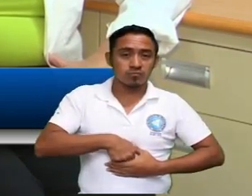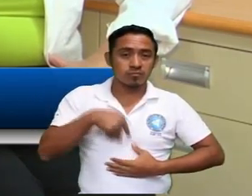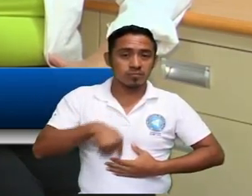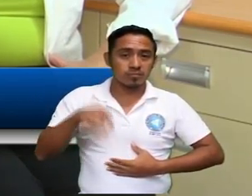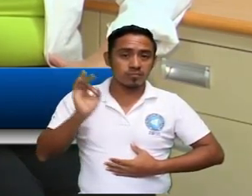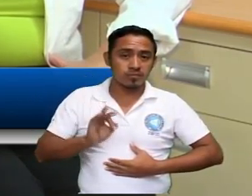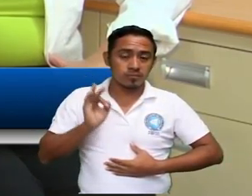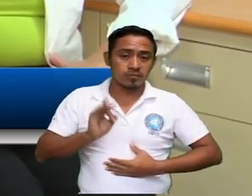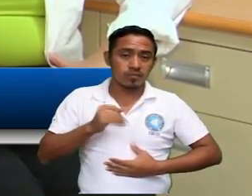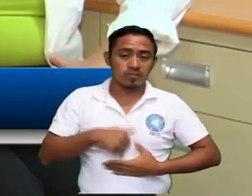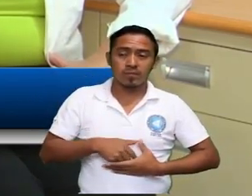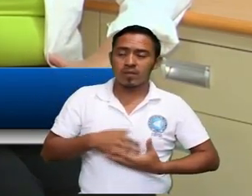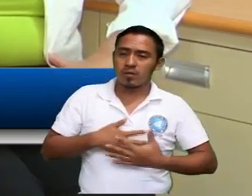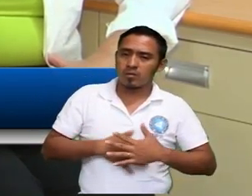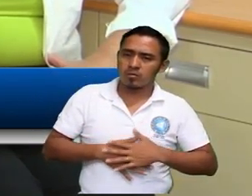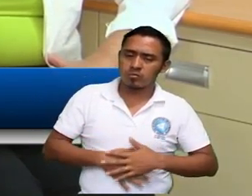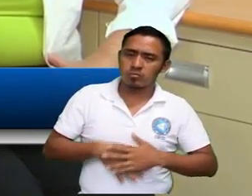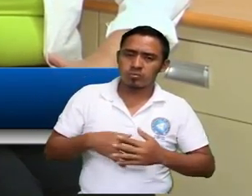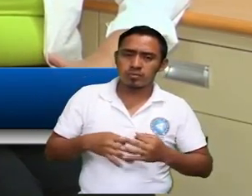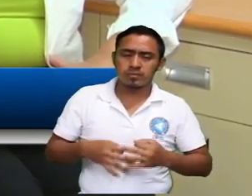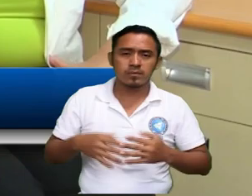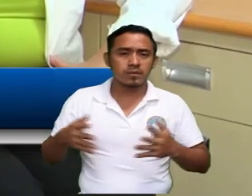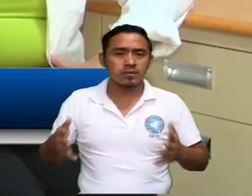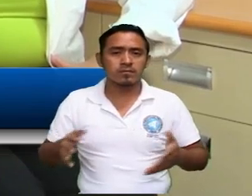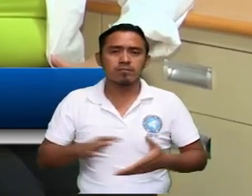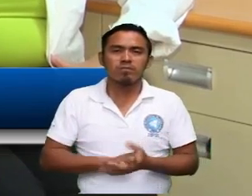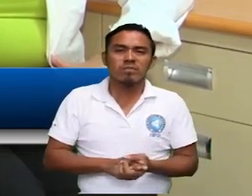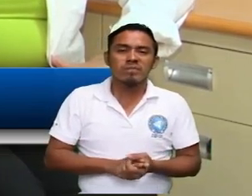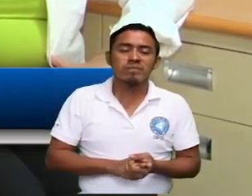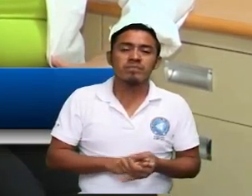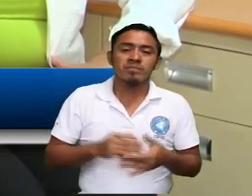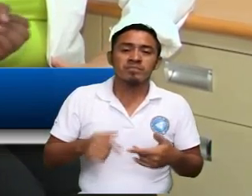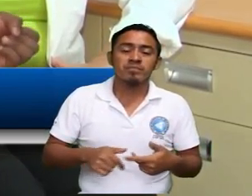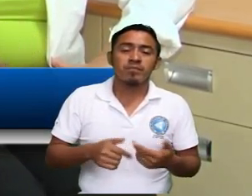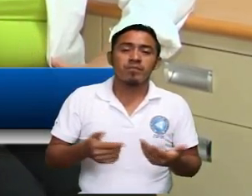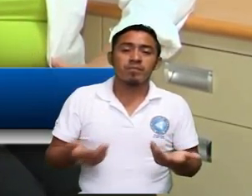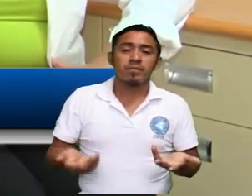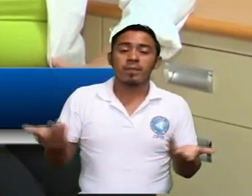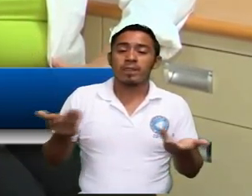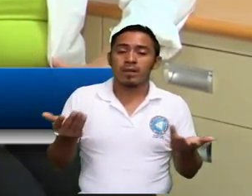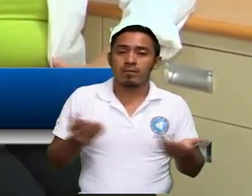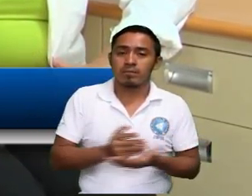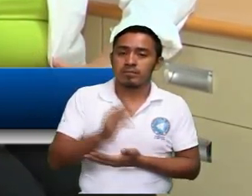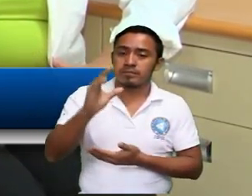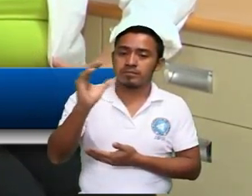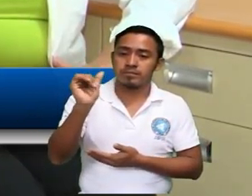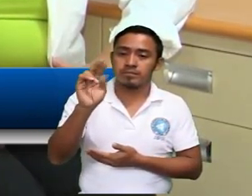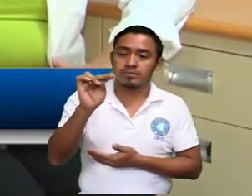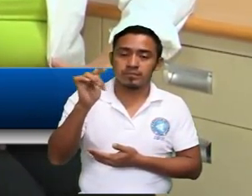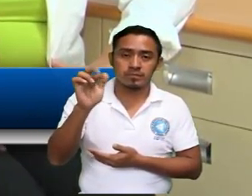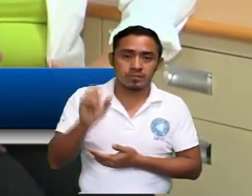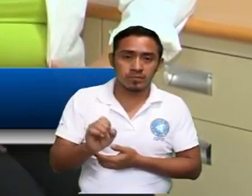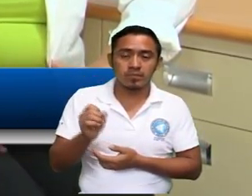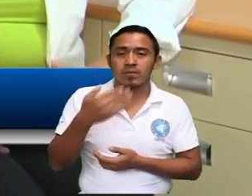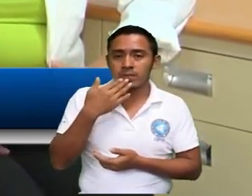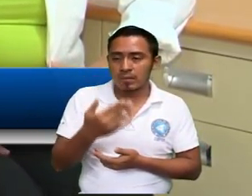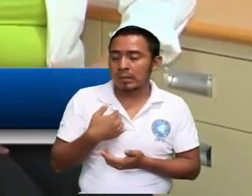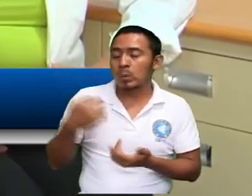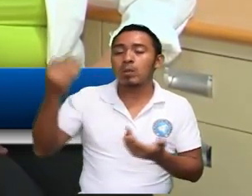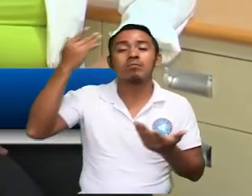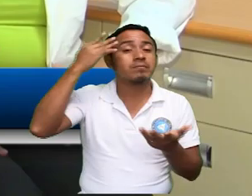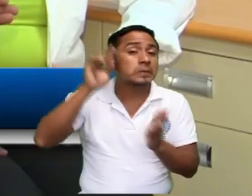y darle esa fortaleza a las patitas de los canguros para que ellos puedan caminar. Sí. Según es lo que he leído yo,